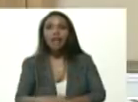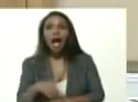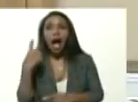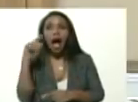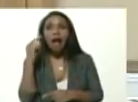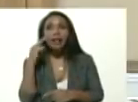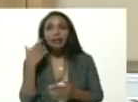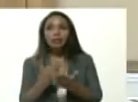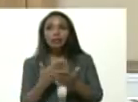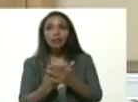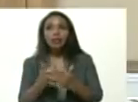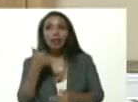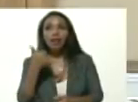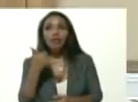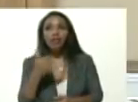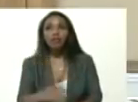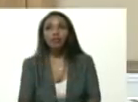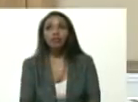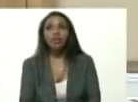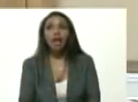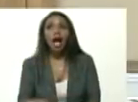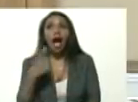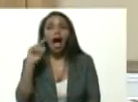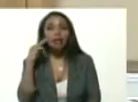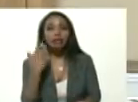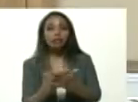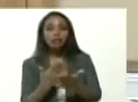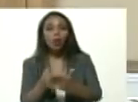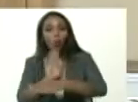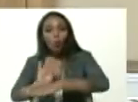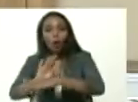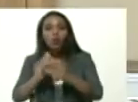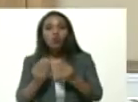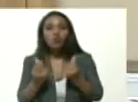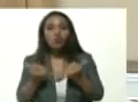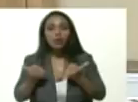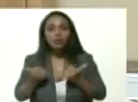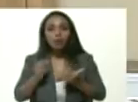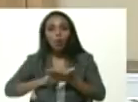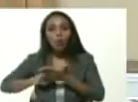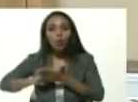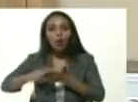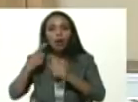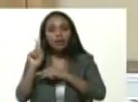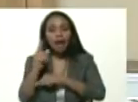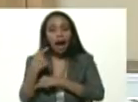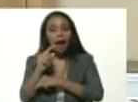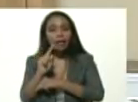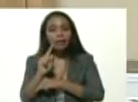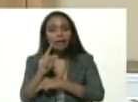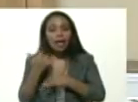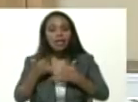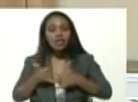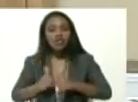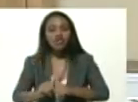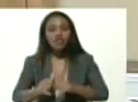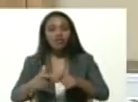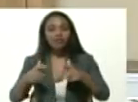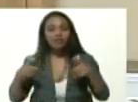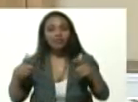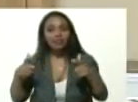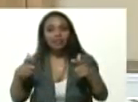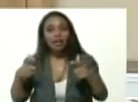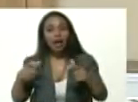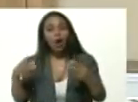sí, ya tengo el teléfono todo. Tengo testimonios de curaciones recientes, entre ellos el hijo de un gran camarada, un